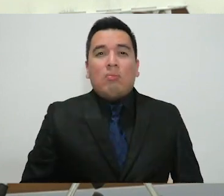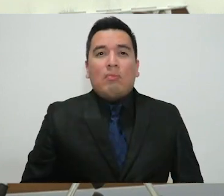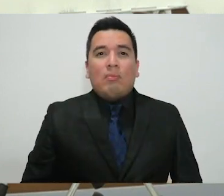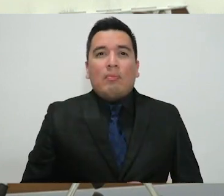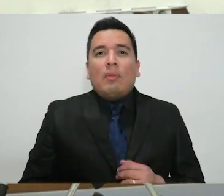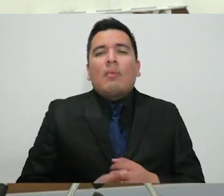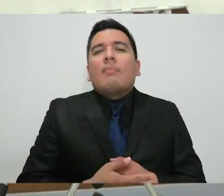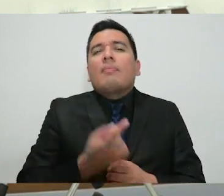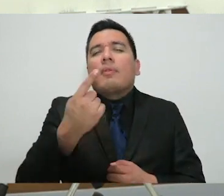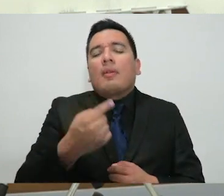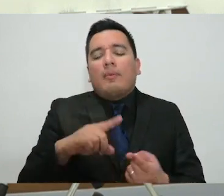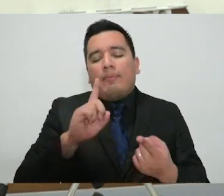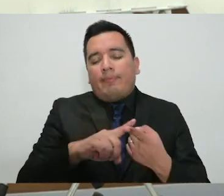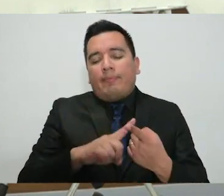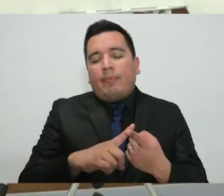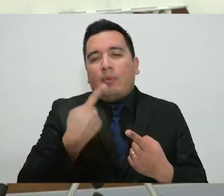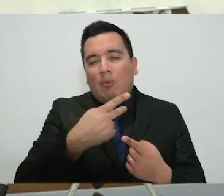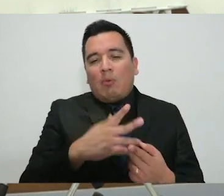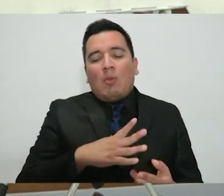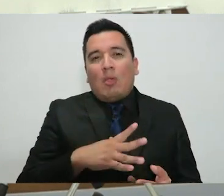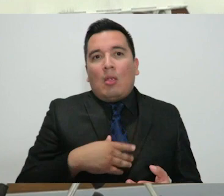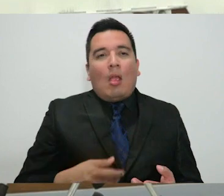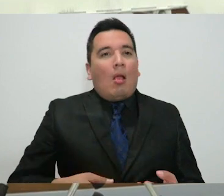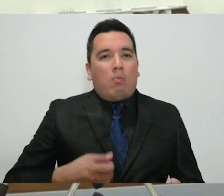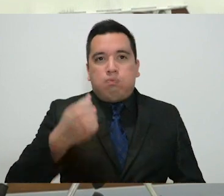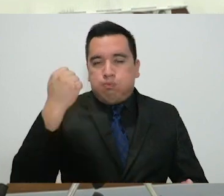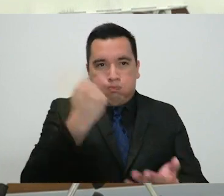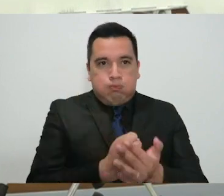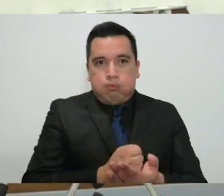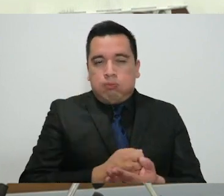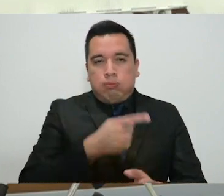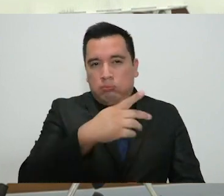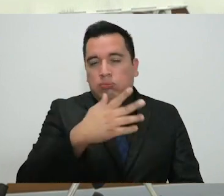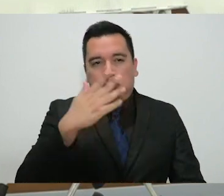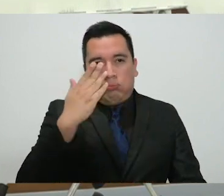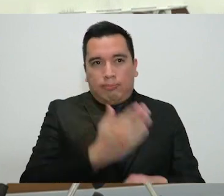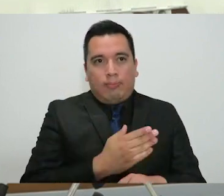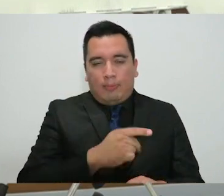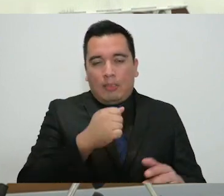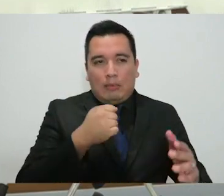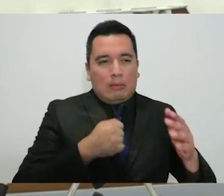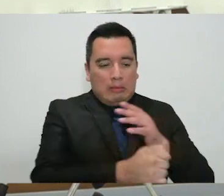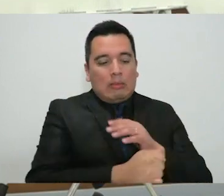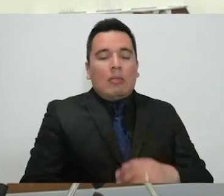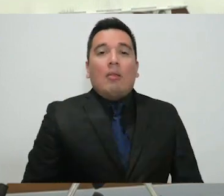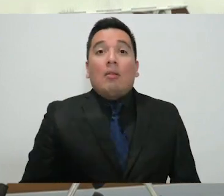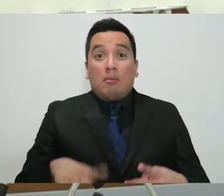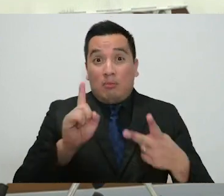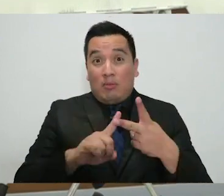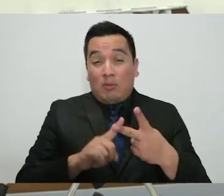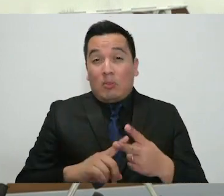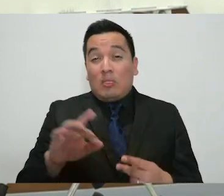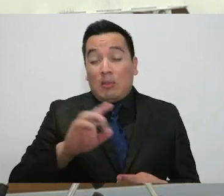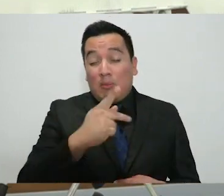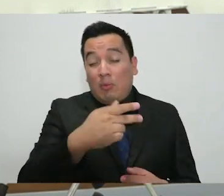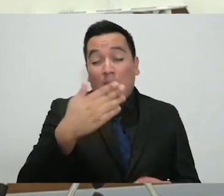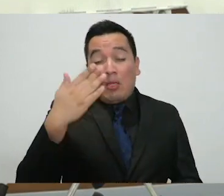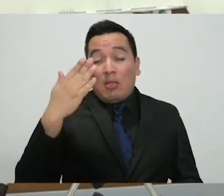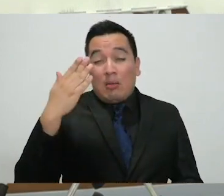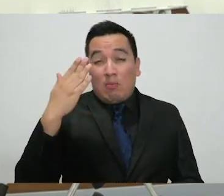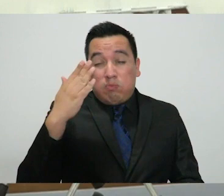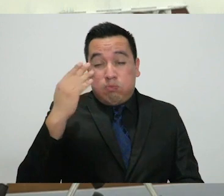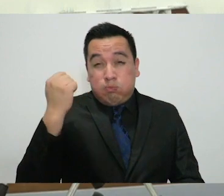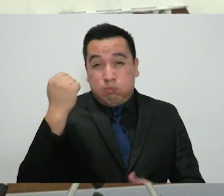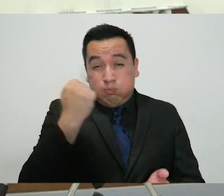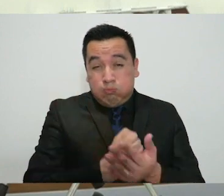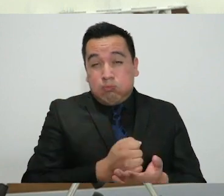porque, uno, ya tienen sentencia definitiva y están pugnando una pena, y dos, porque todavía no la tienen, pero están